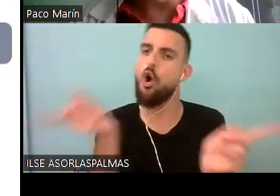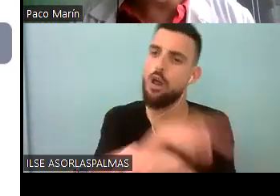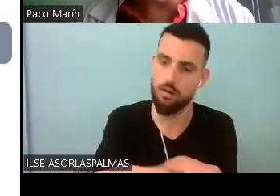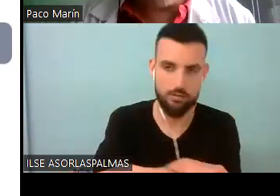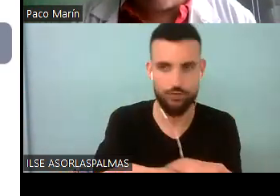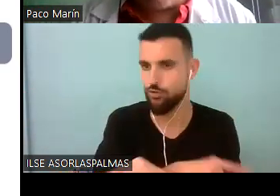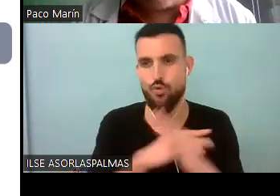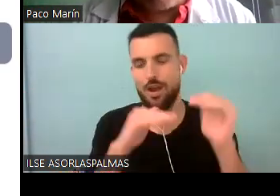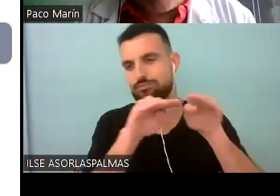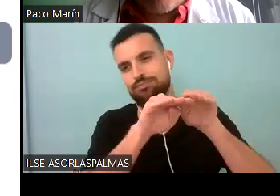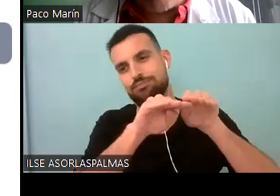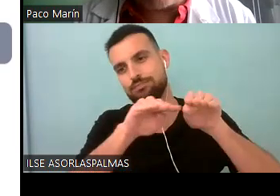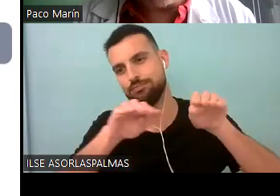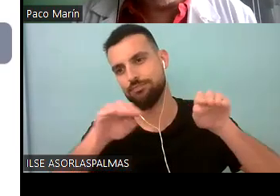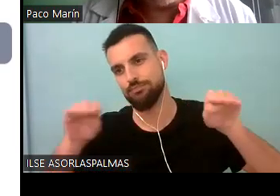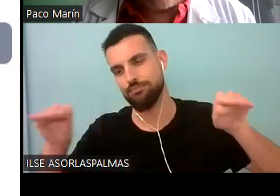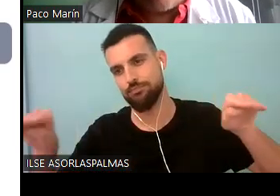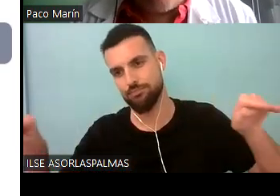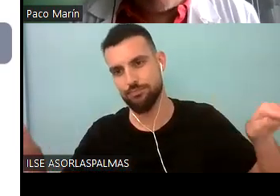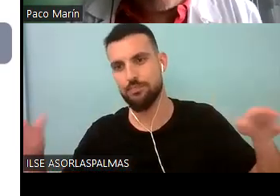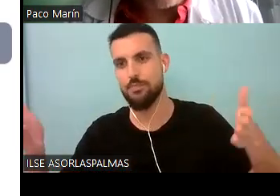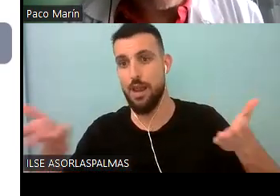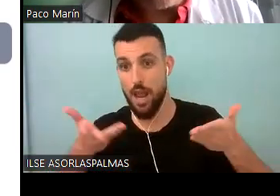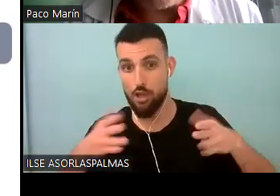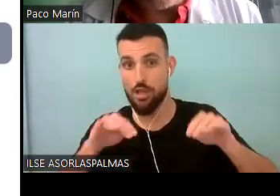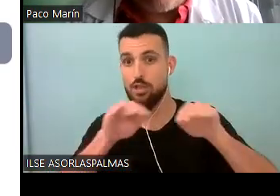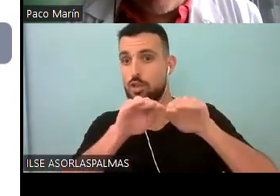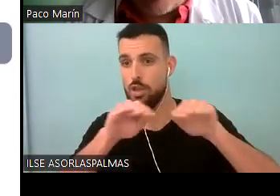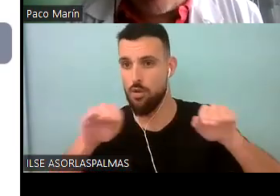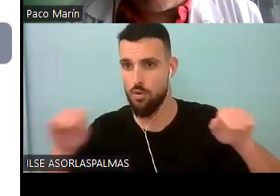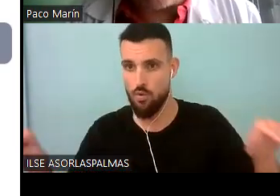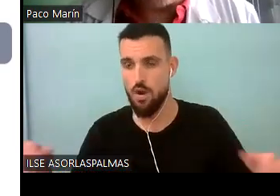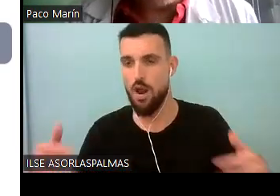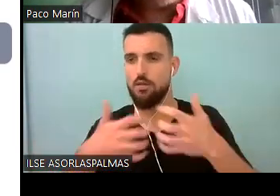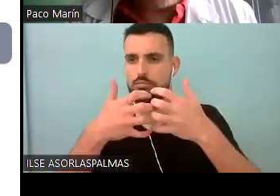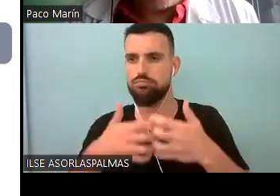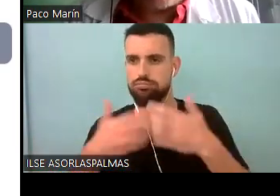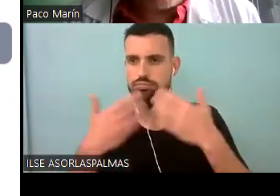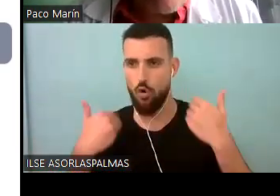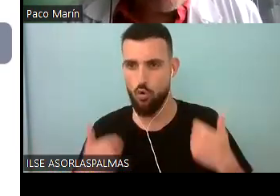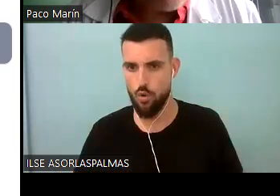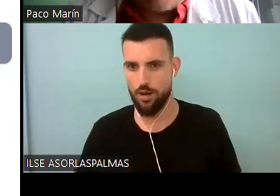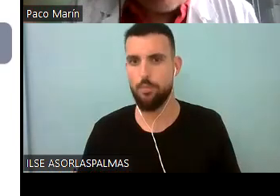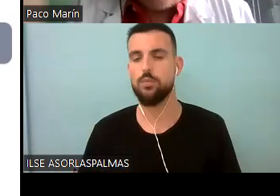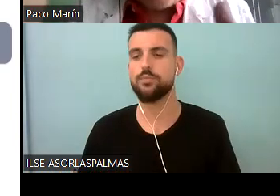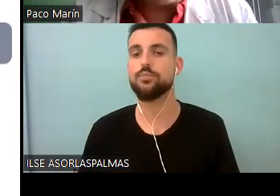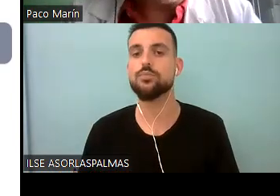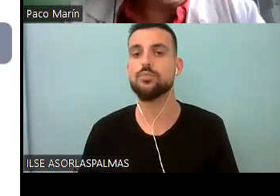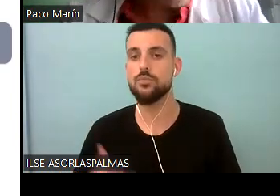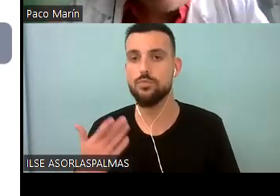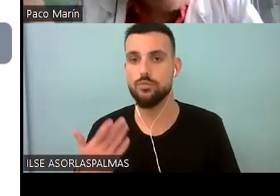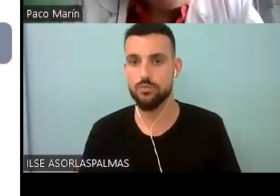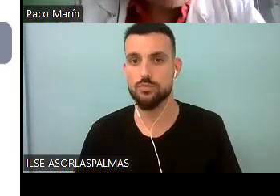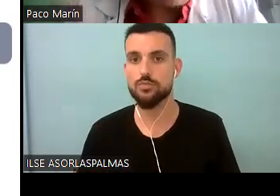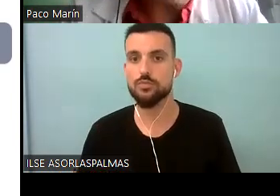que está establecido de forma que el cuerpo lo asimile de manera fisiológica. Y en ese sentido, es una de las cosas